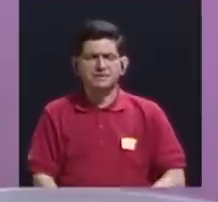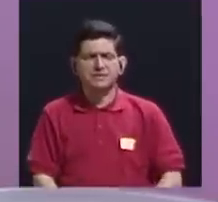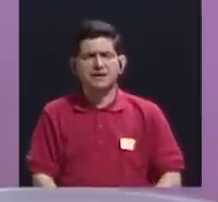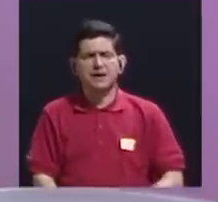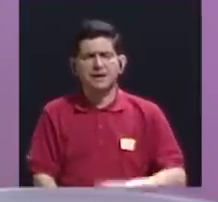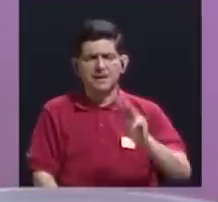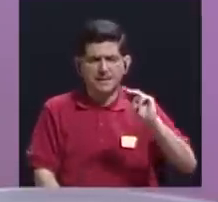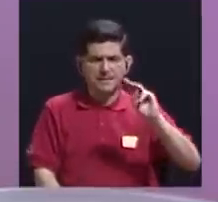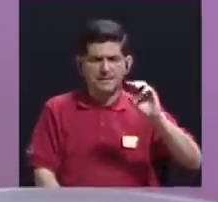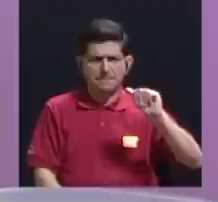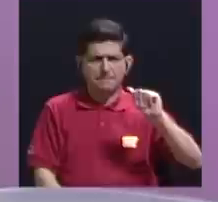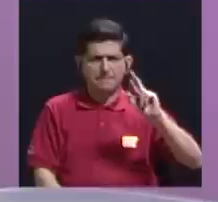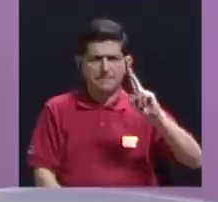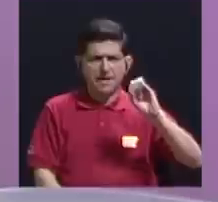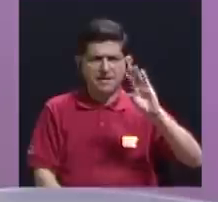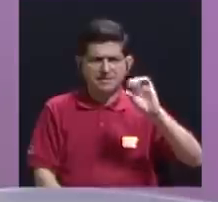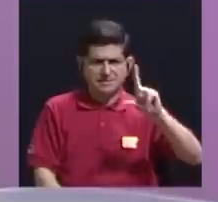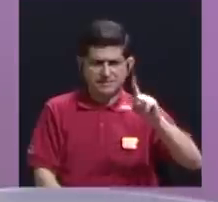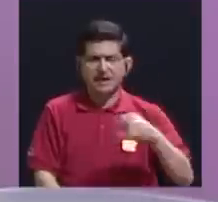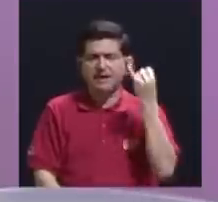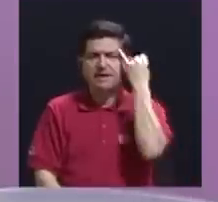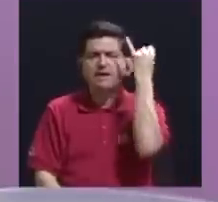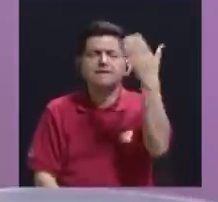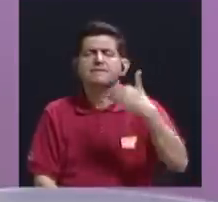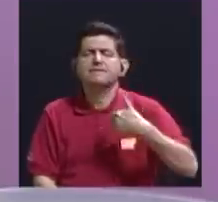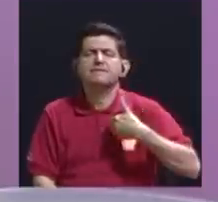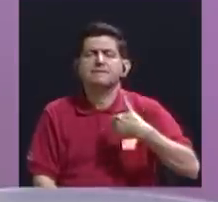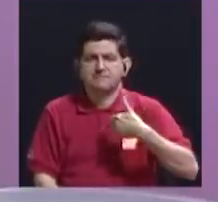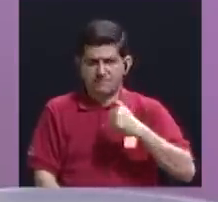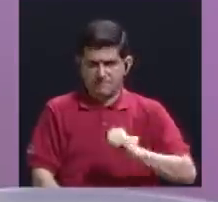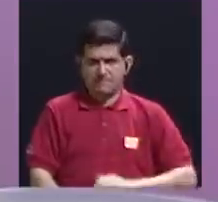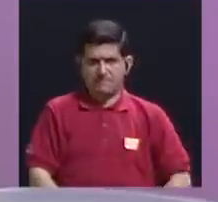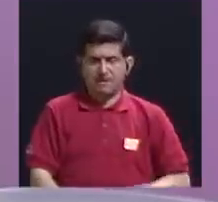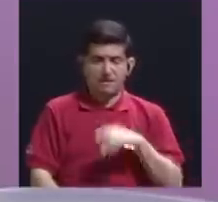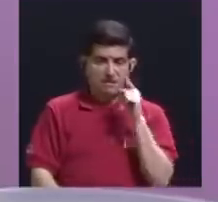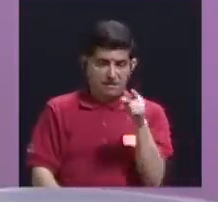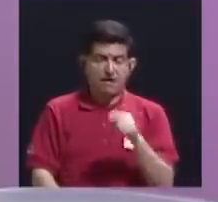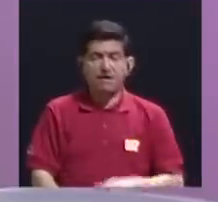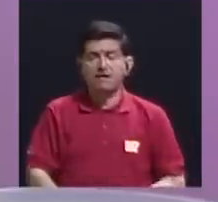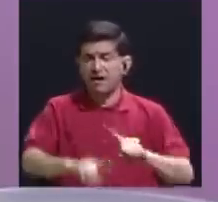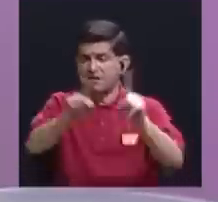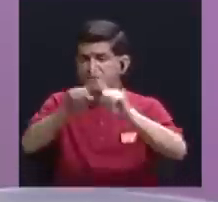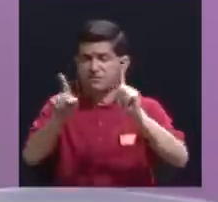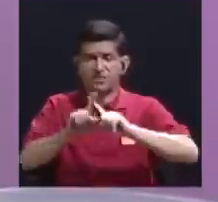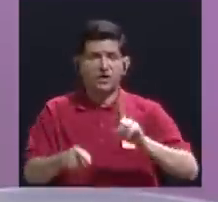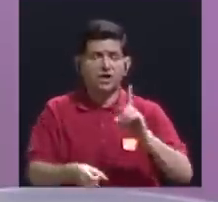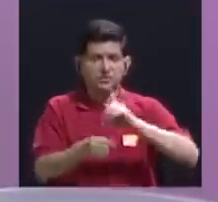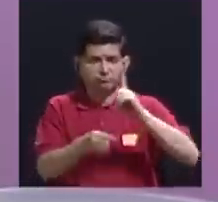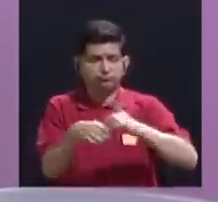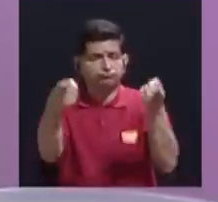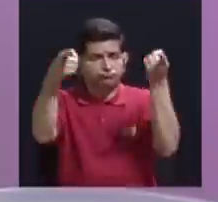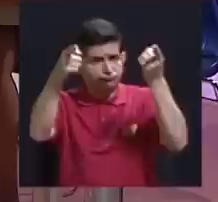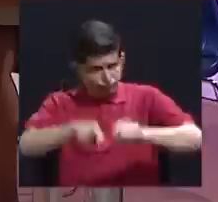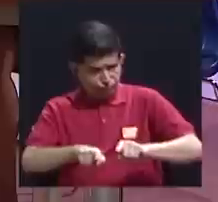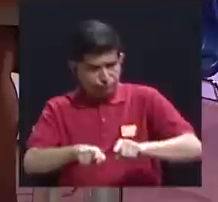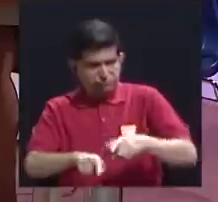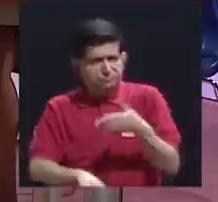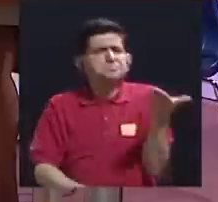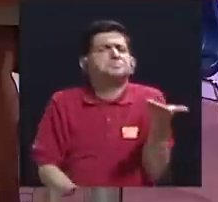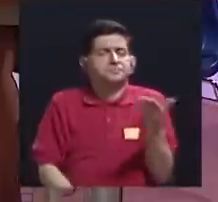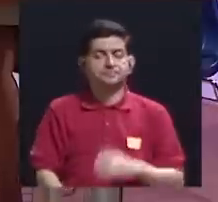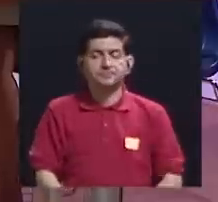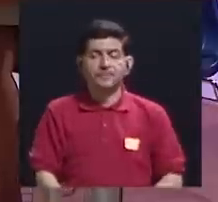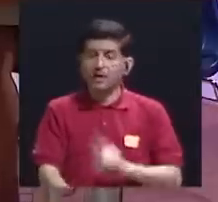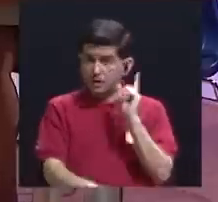la intención de los y las legisladoras en este caso es